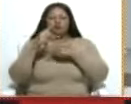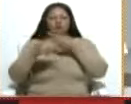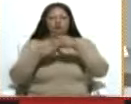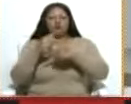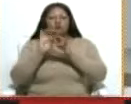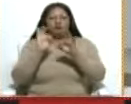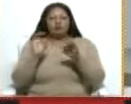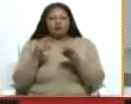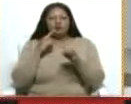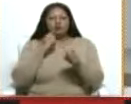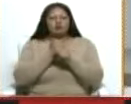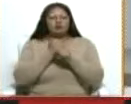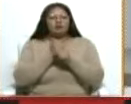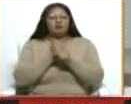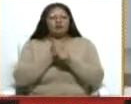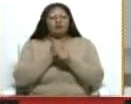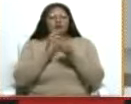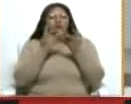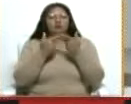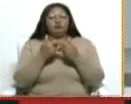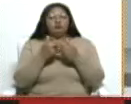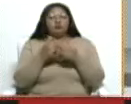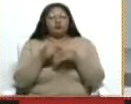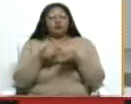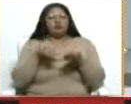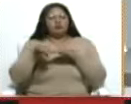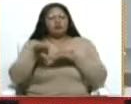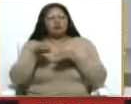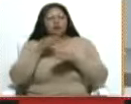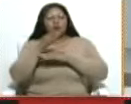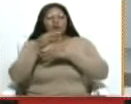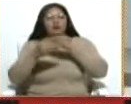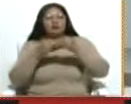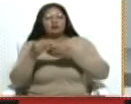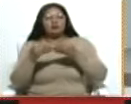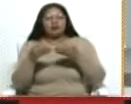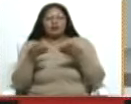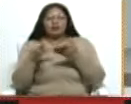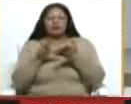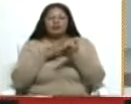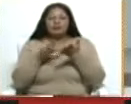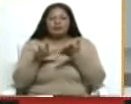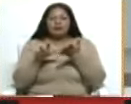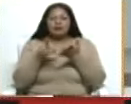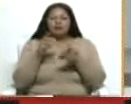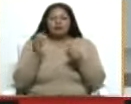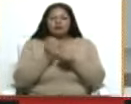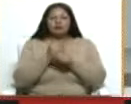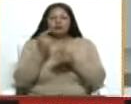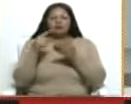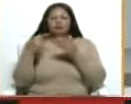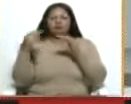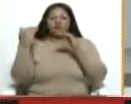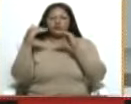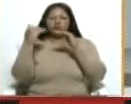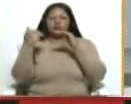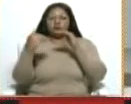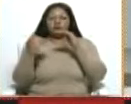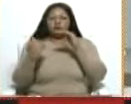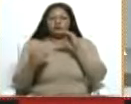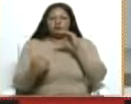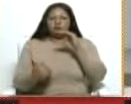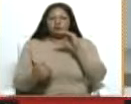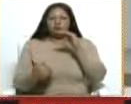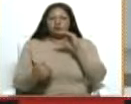decir, trabajo en la industria del disco. Cada vez que vamos a montar un disco en digital, aparecen algunos renglones que donde no